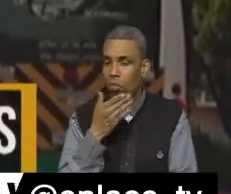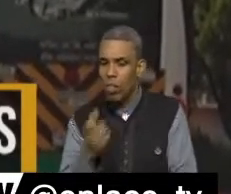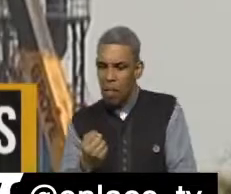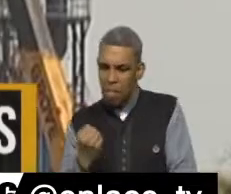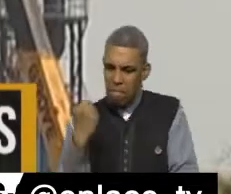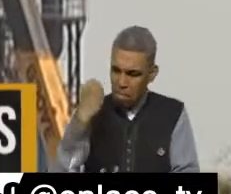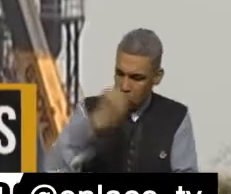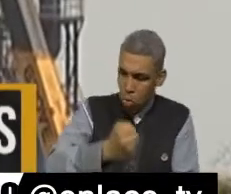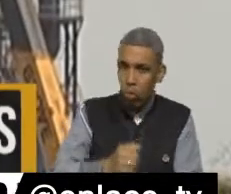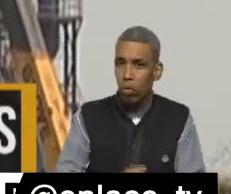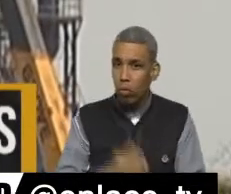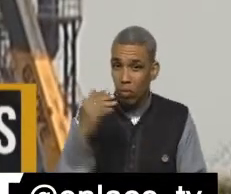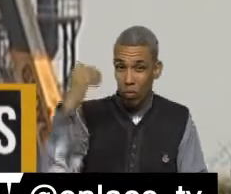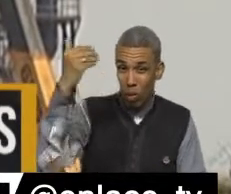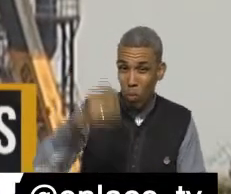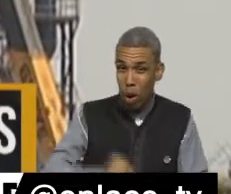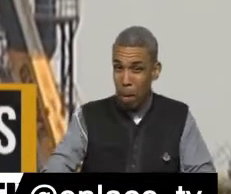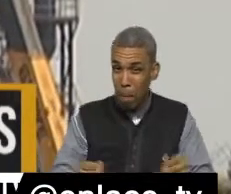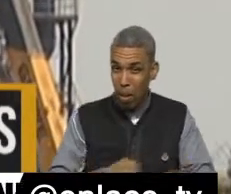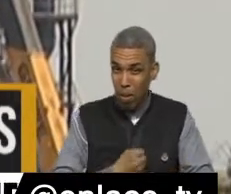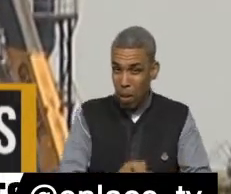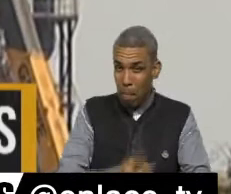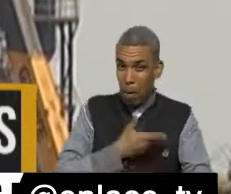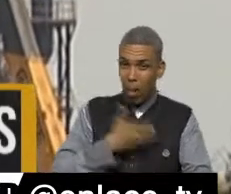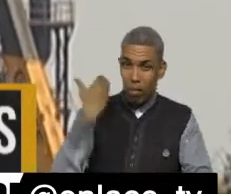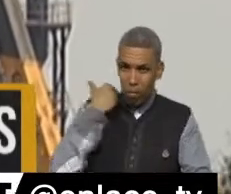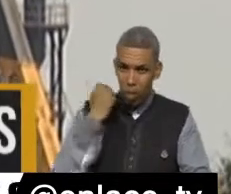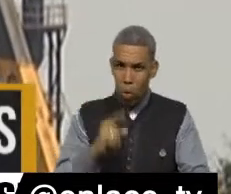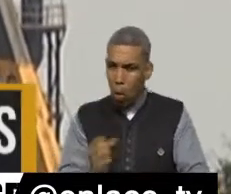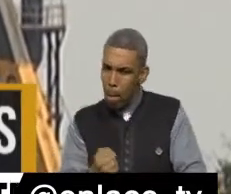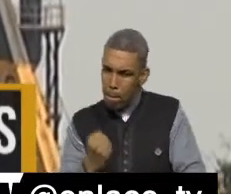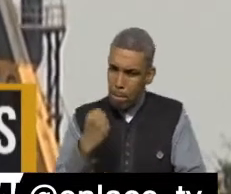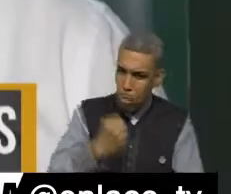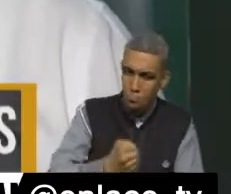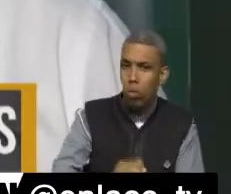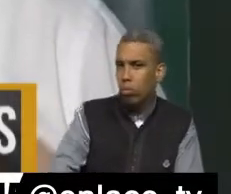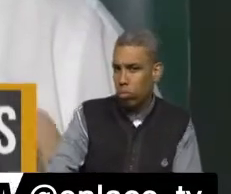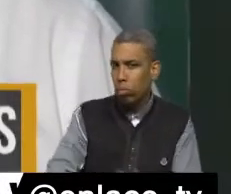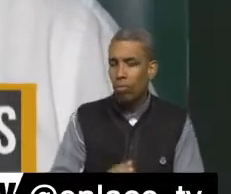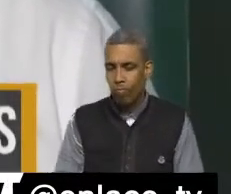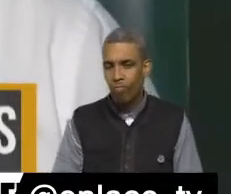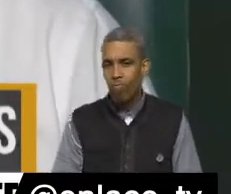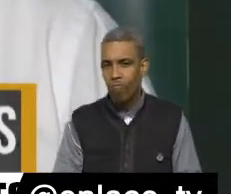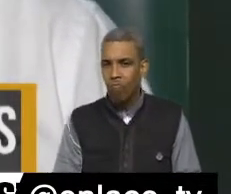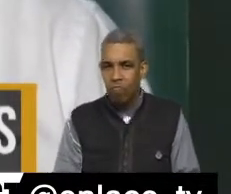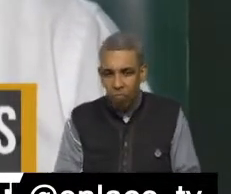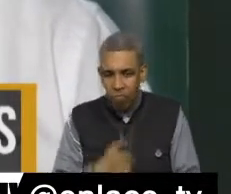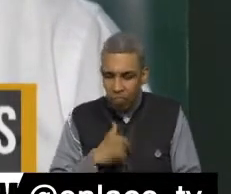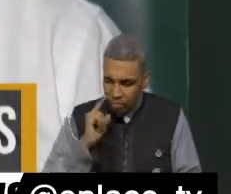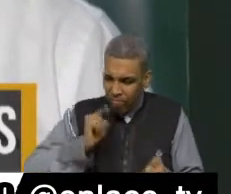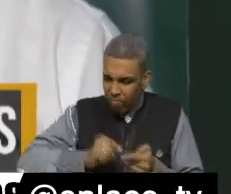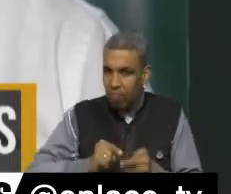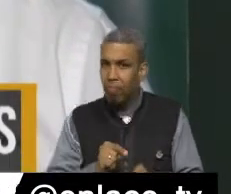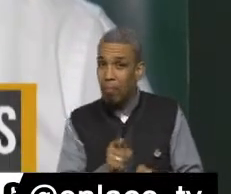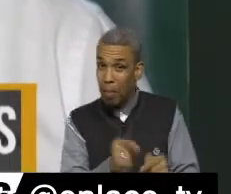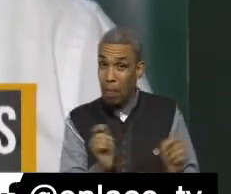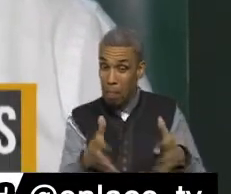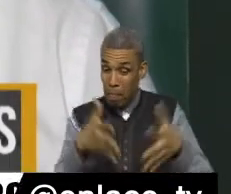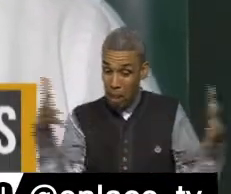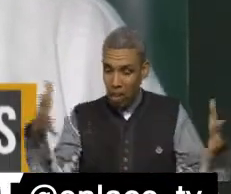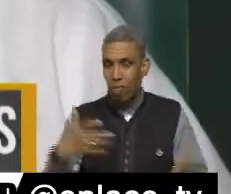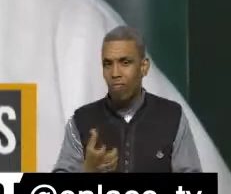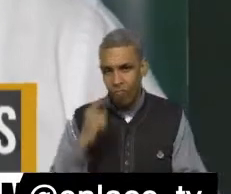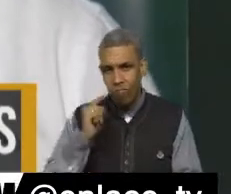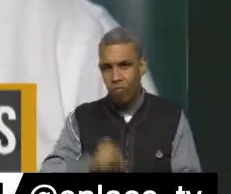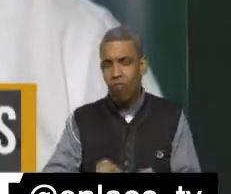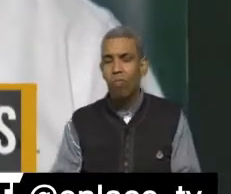unos impactos localizados a lo largo del año por las paradas que tenemos programadas, paradas mayores de las plantas más grandes de craqueo catalítico.